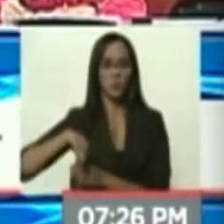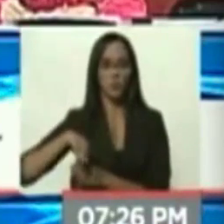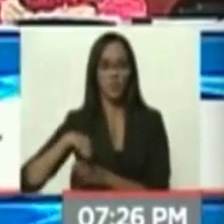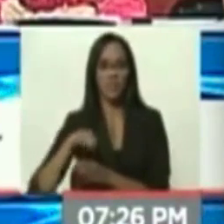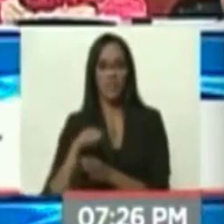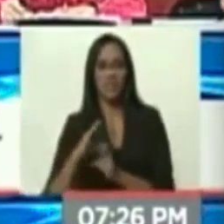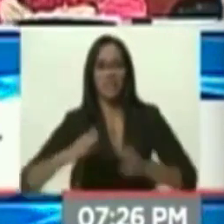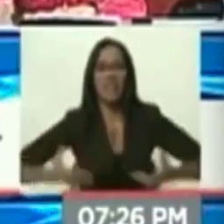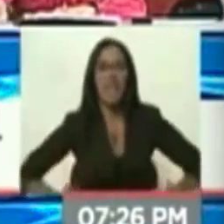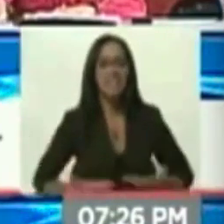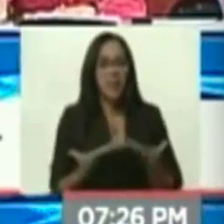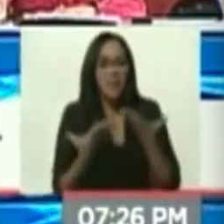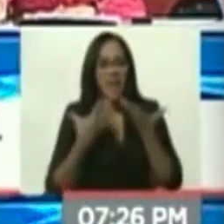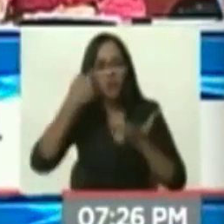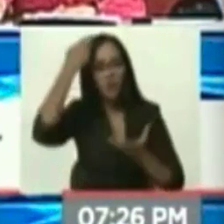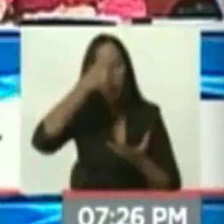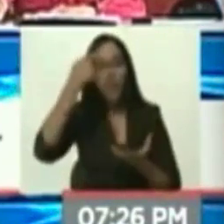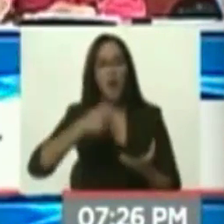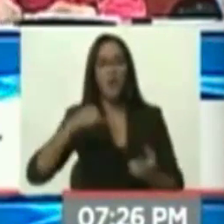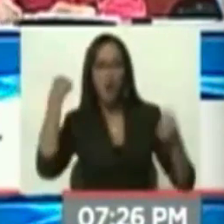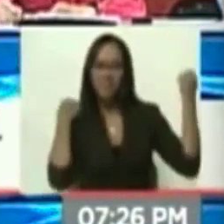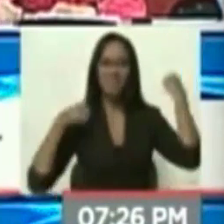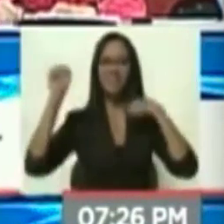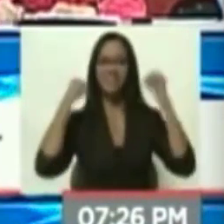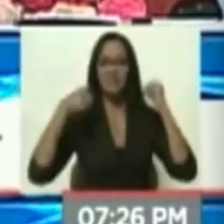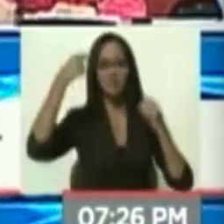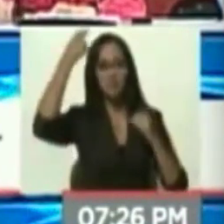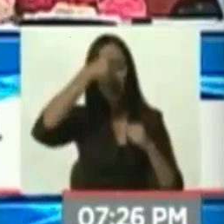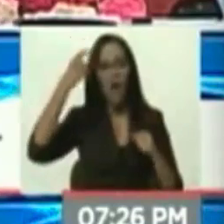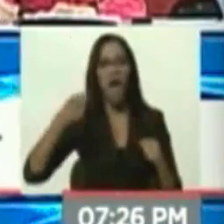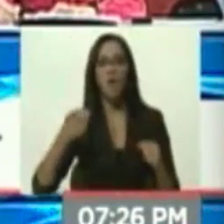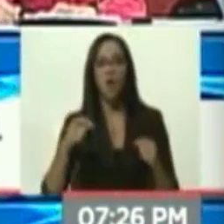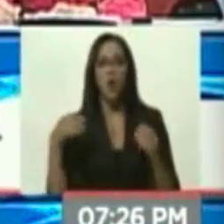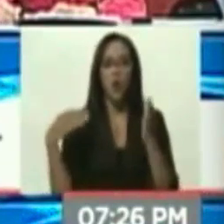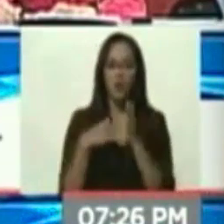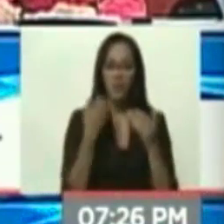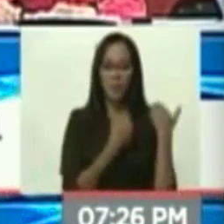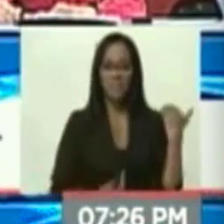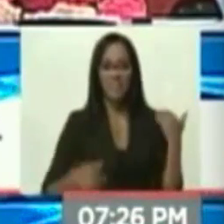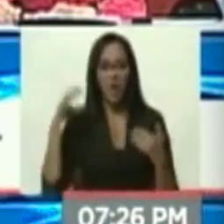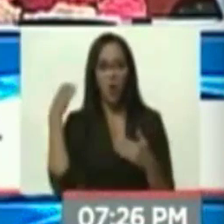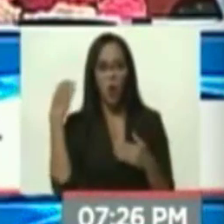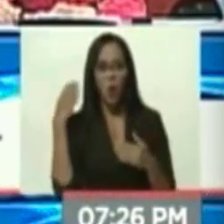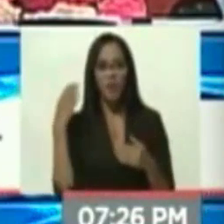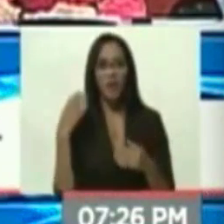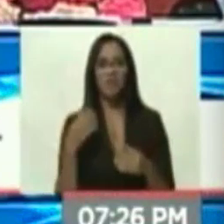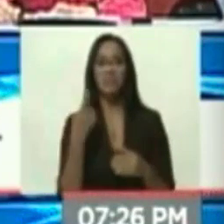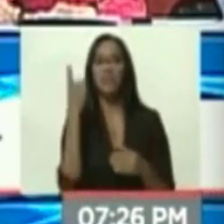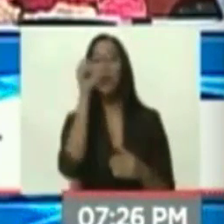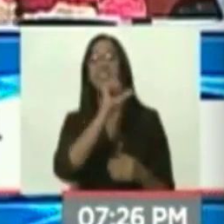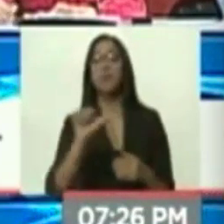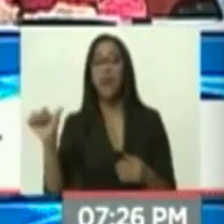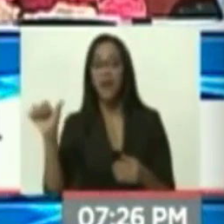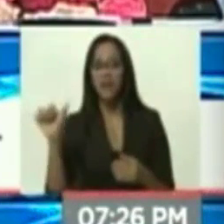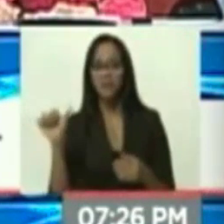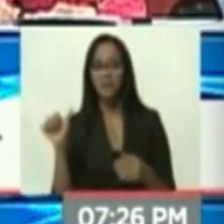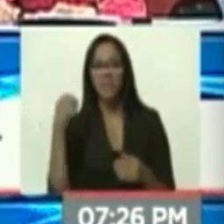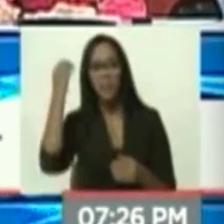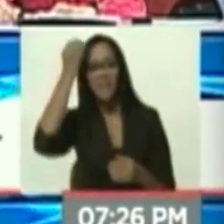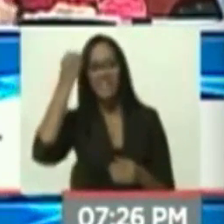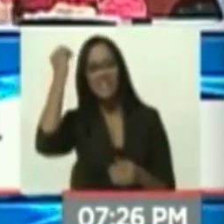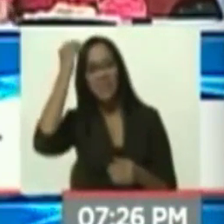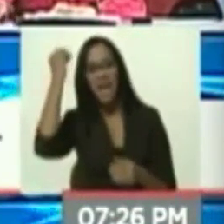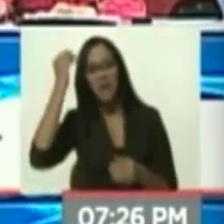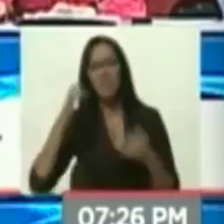del alzamiento popular, de la rebelión popular contra Iván Duque y el paquetazo, que ya lleva más de una semana, están pensando